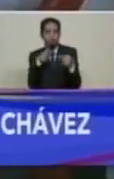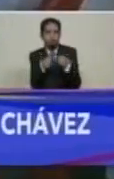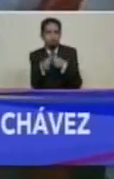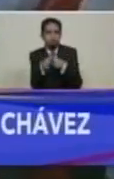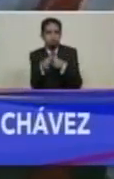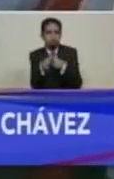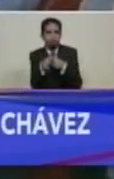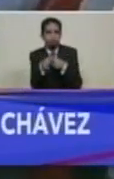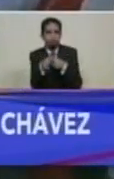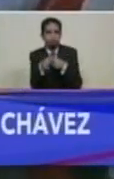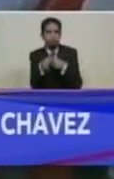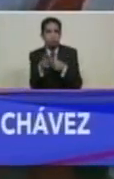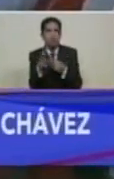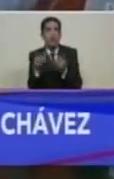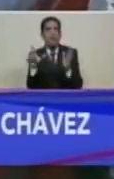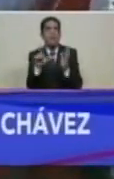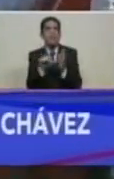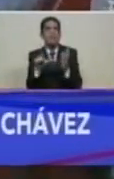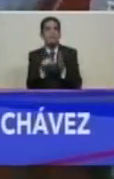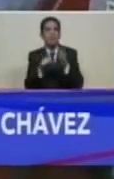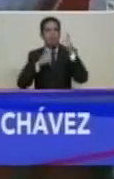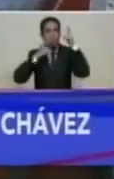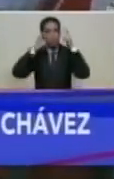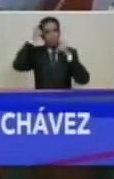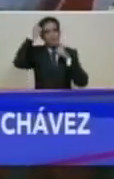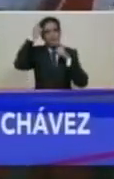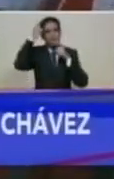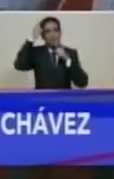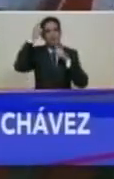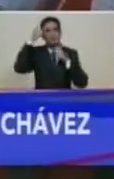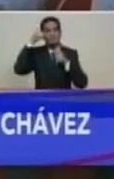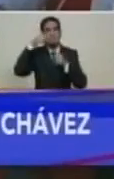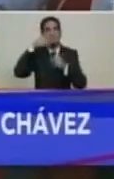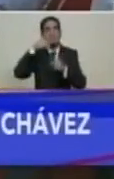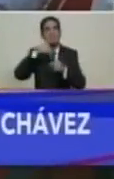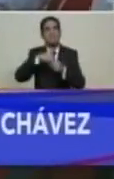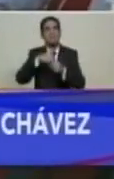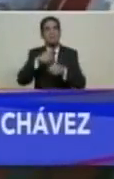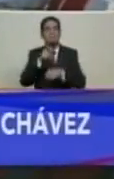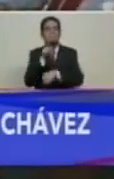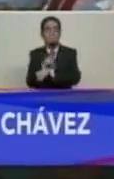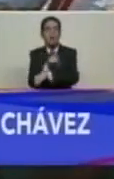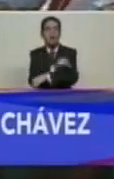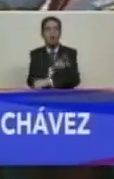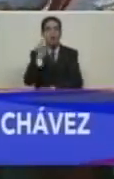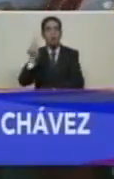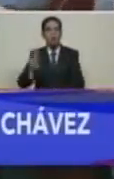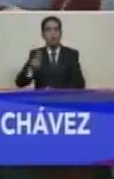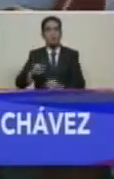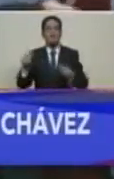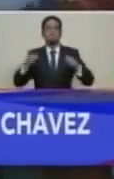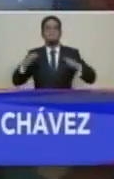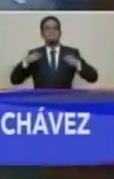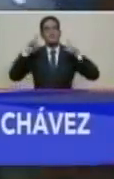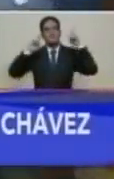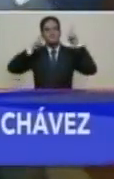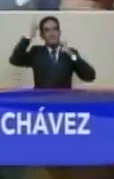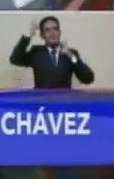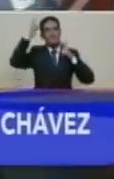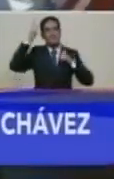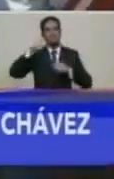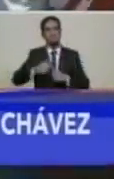formalmente inaugurado el Liceo Hugo Chávez en el Core 8, en la parroquia Unare. ¡Que viva Chávez! ¡Que viva!